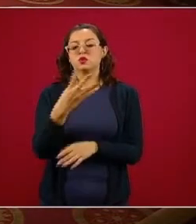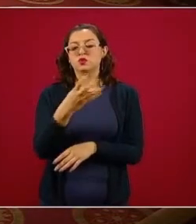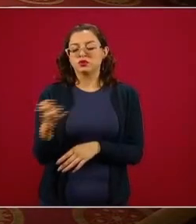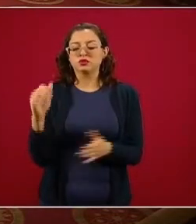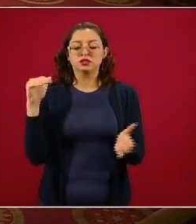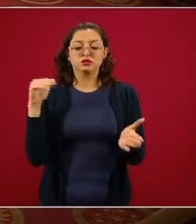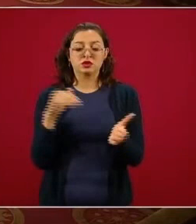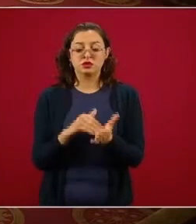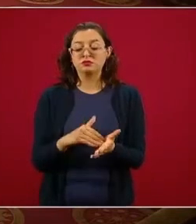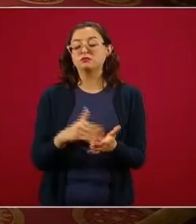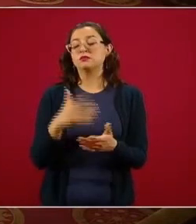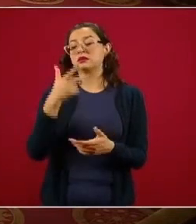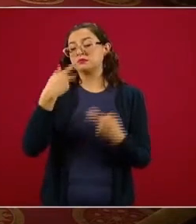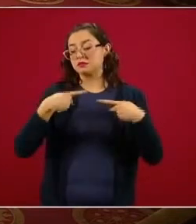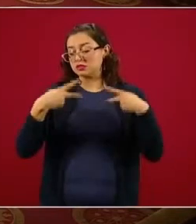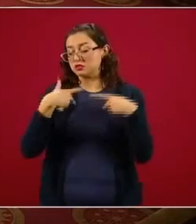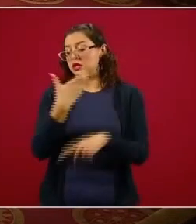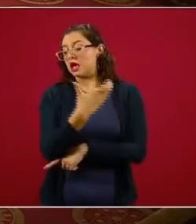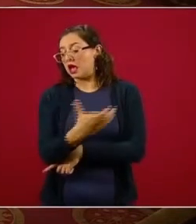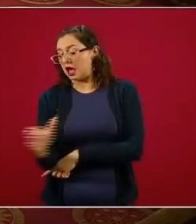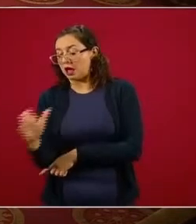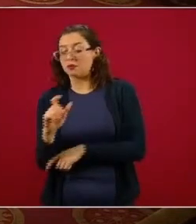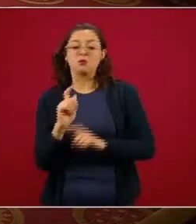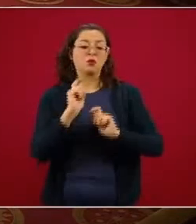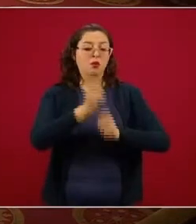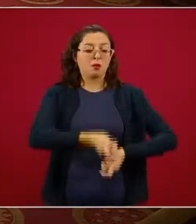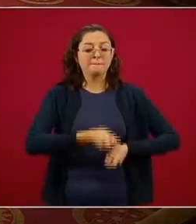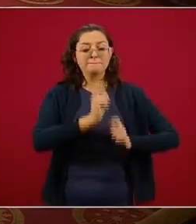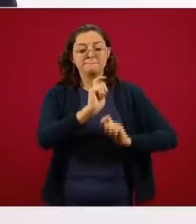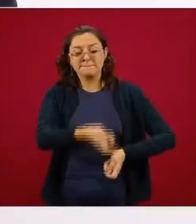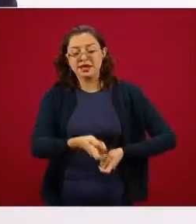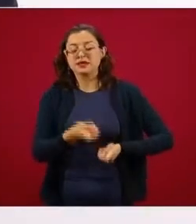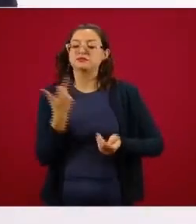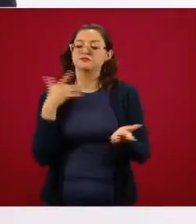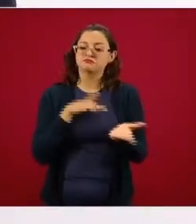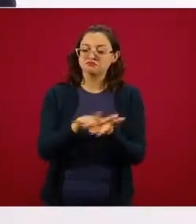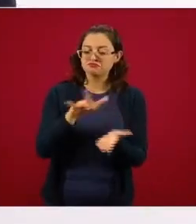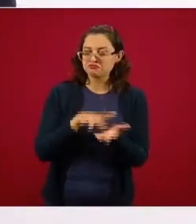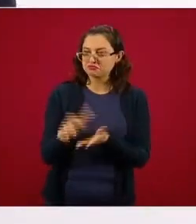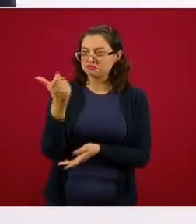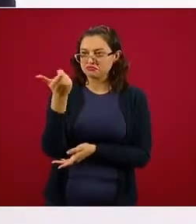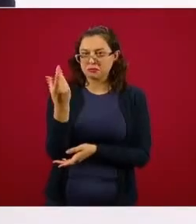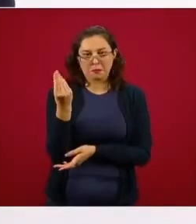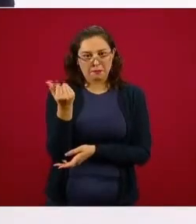2,400,000 campesinos y pescadores reciben apoyos directos en efectivo.